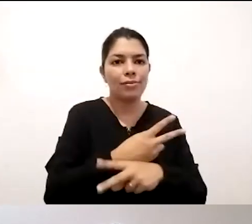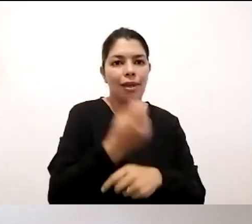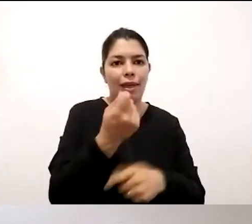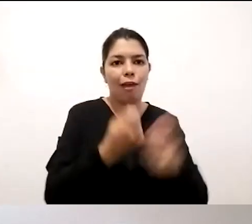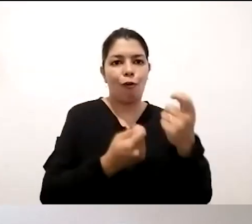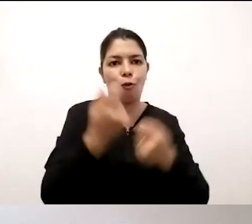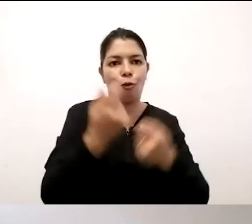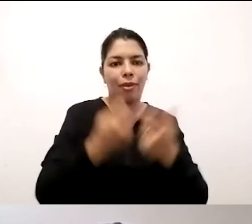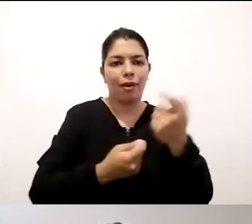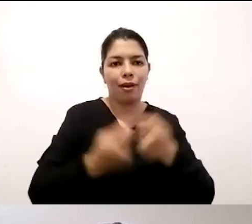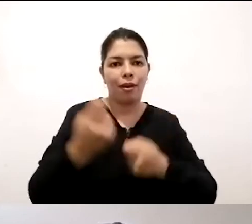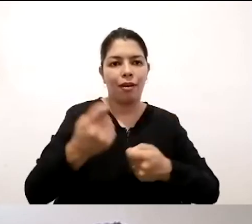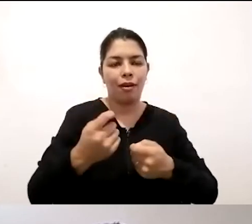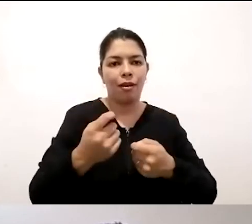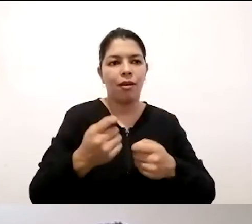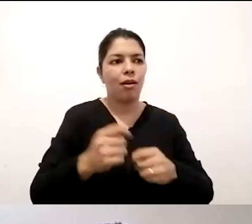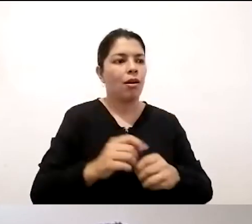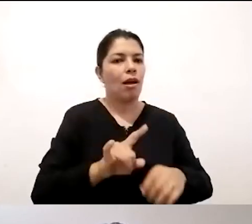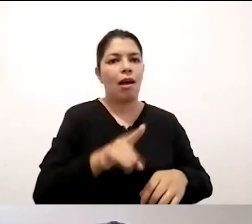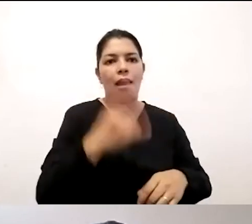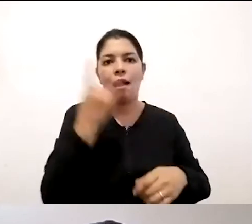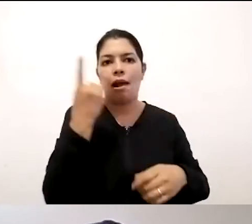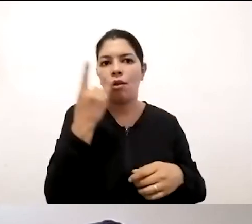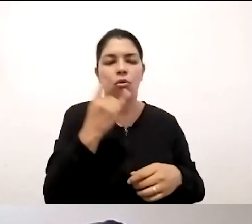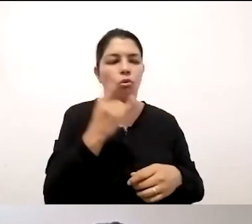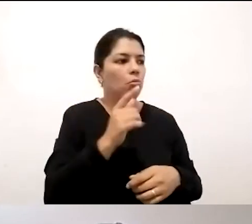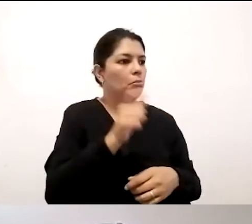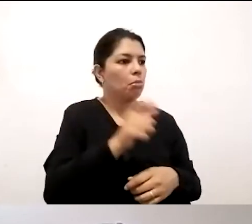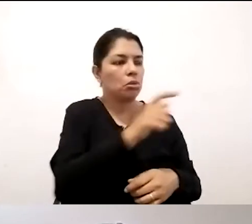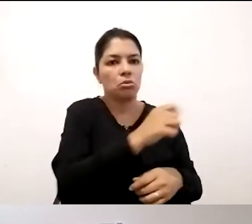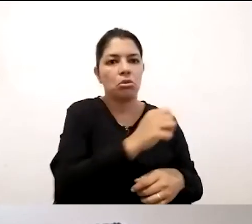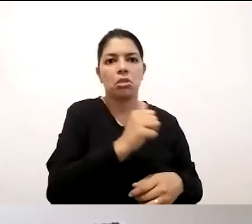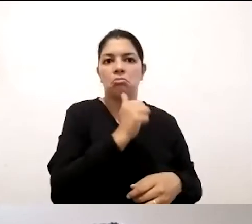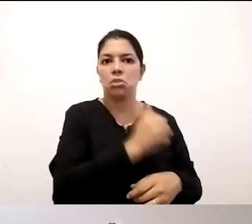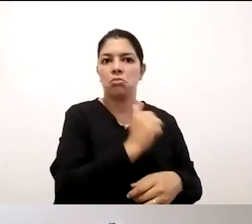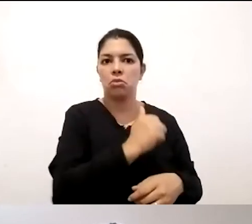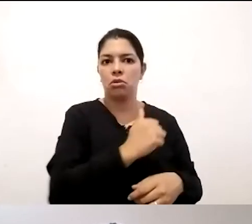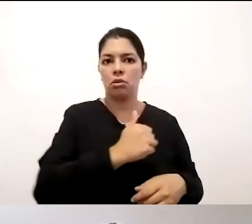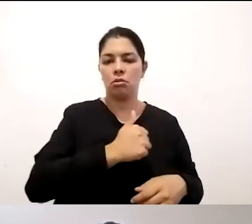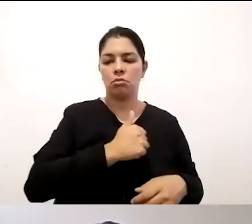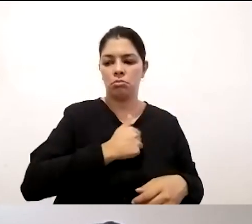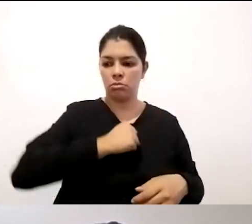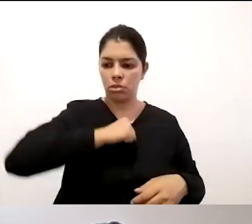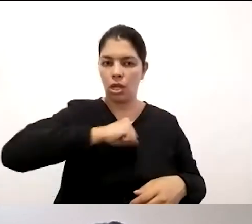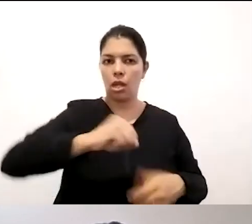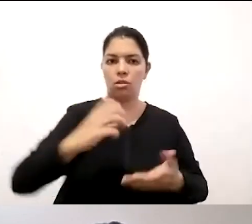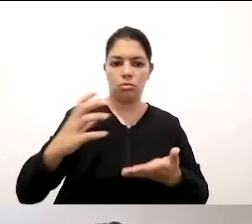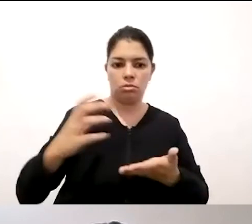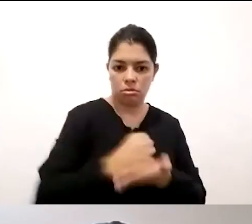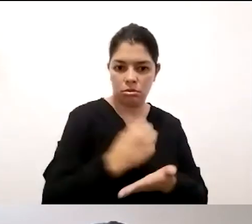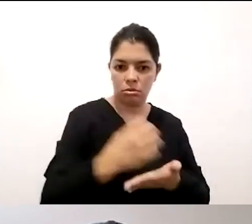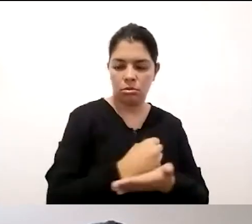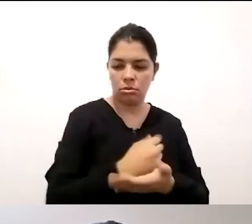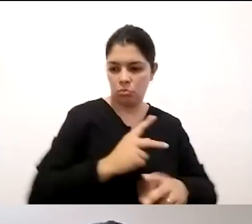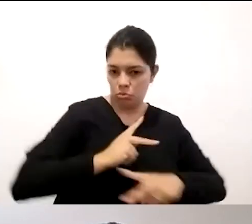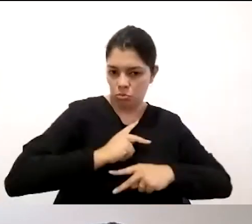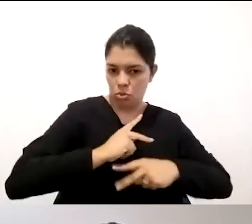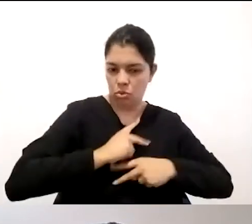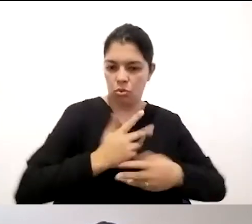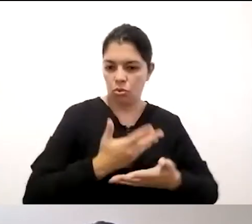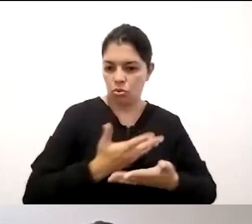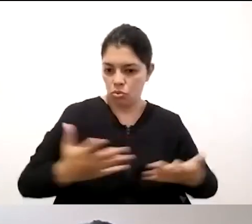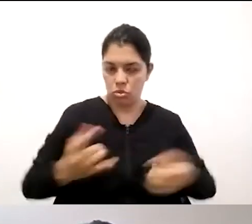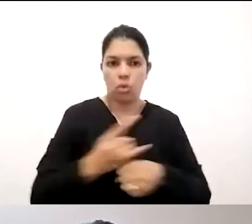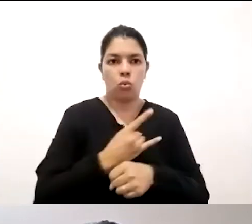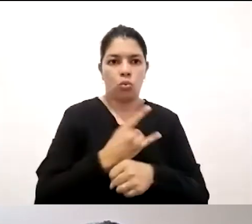que desconozca o restrinja el derecho a los ingresos, a la propiedad, al uso y el disfrute de los bienes y servicios que